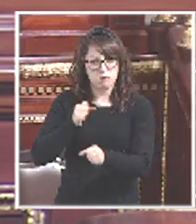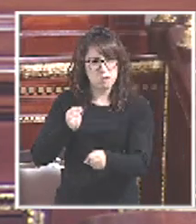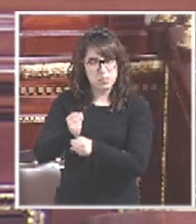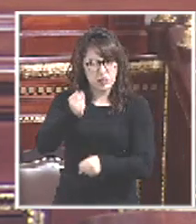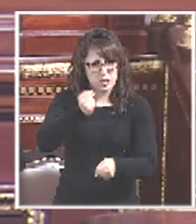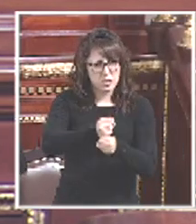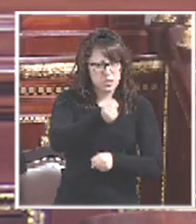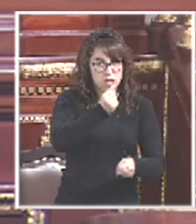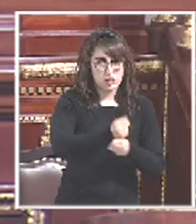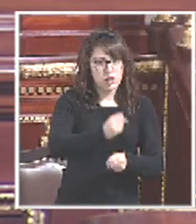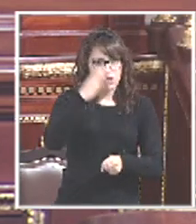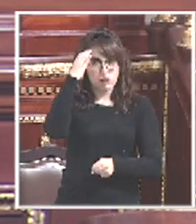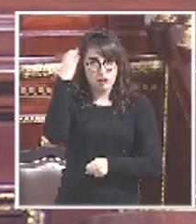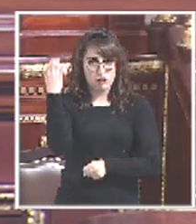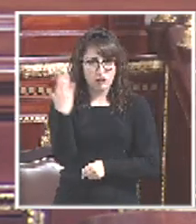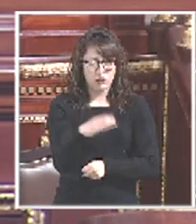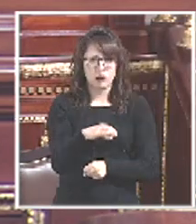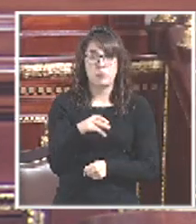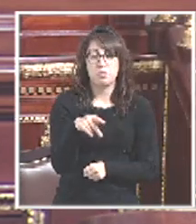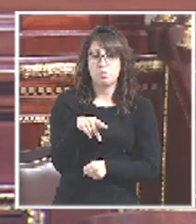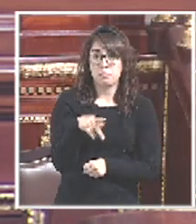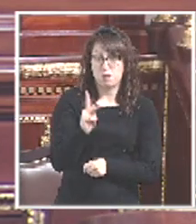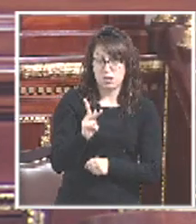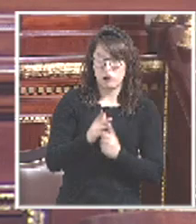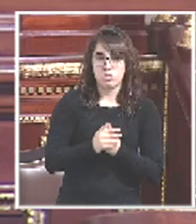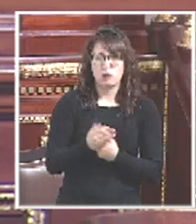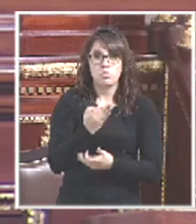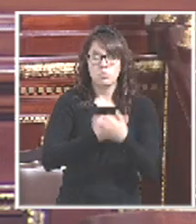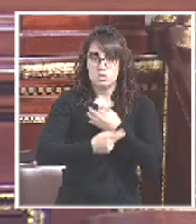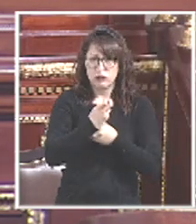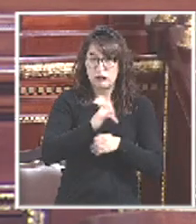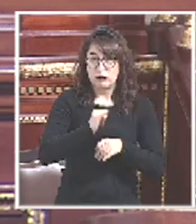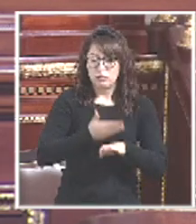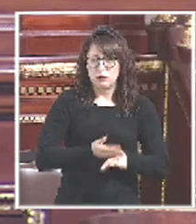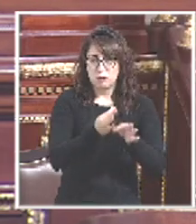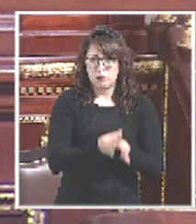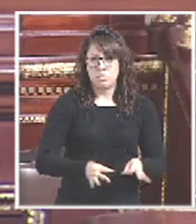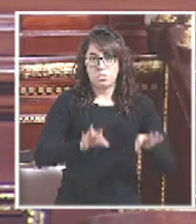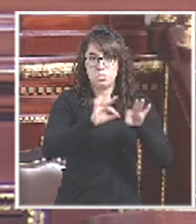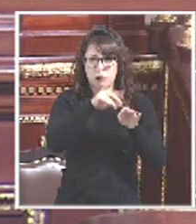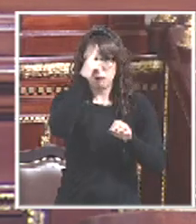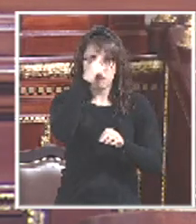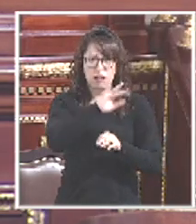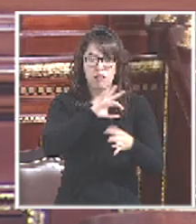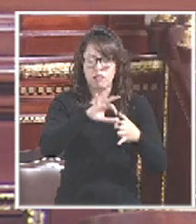y lesiones, sin mencionar que es un factor importante para la deserción escolar.